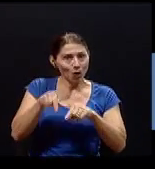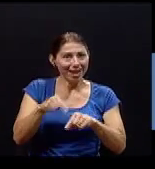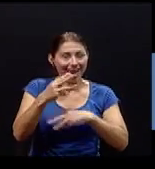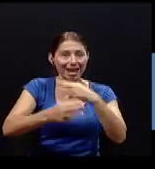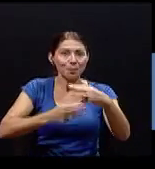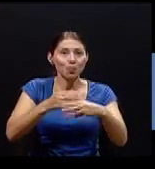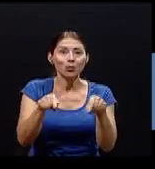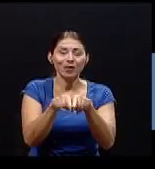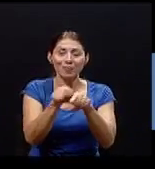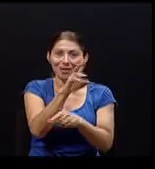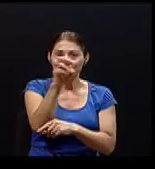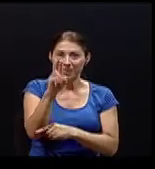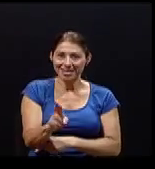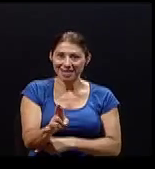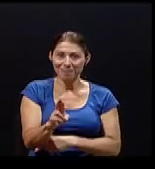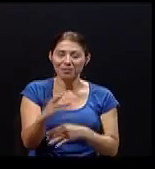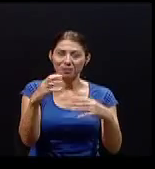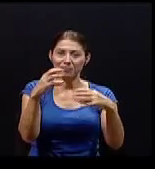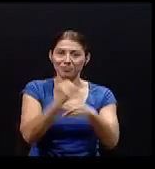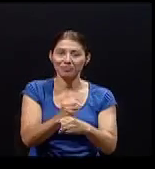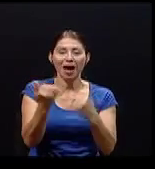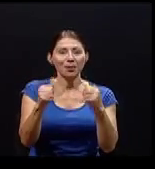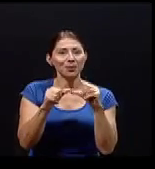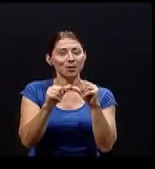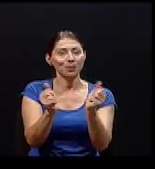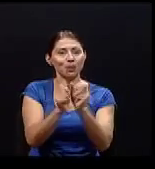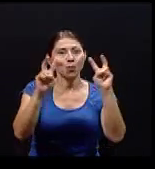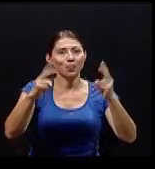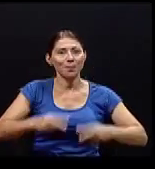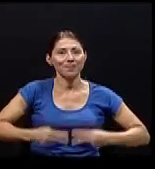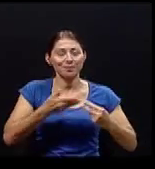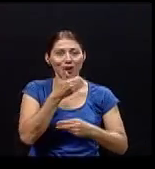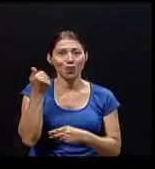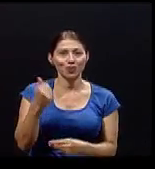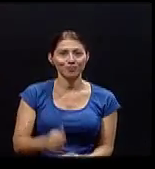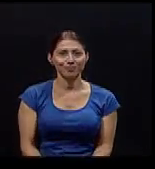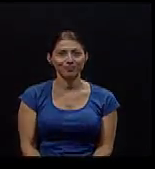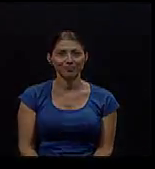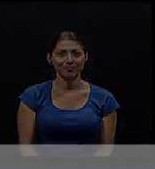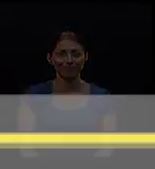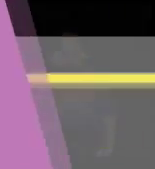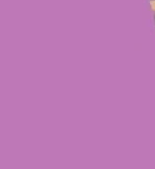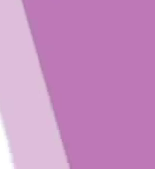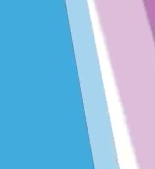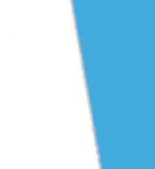el mundo y en nuestro país, le invitamos a continuar con Vivir Mejor.